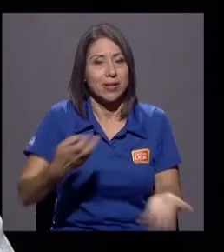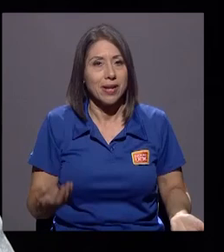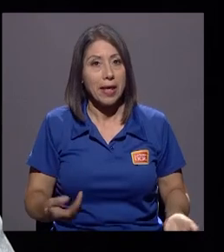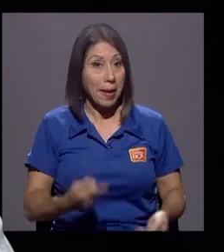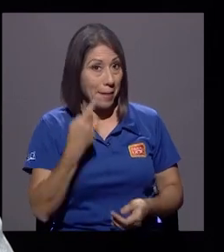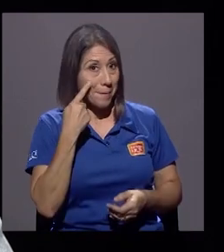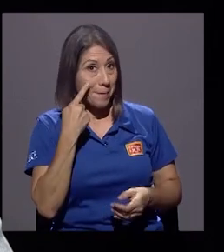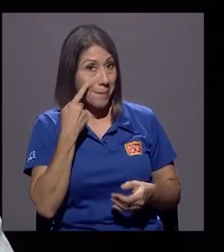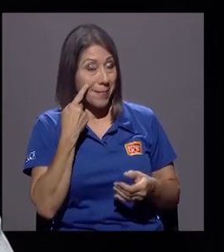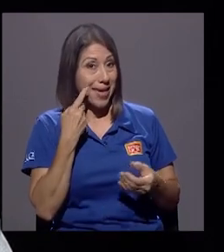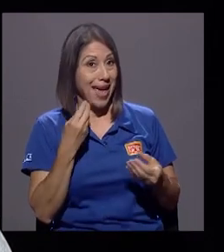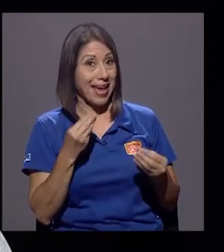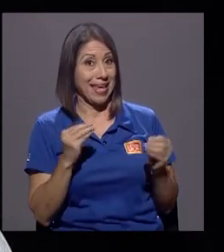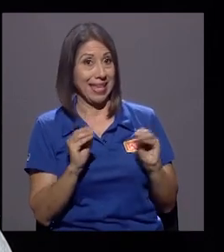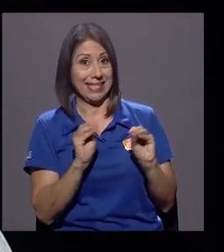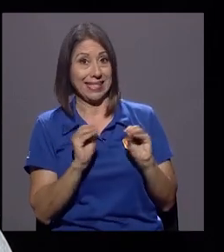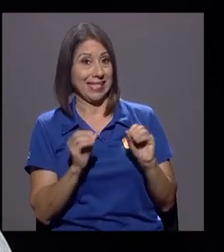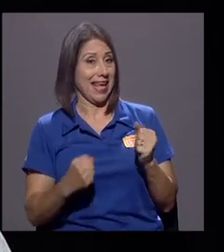nacional